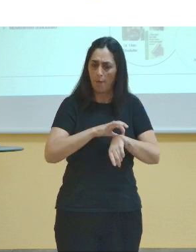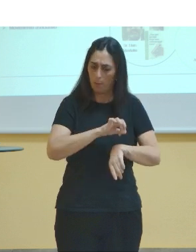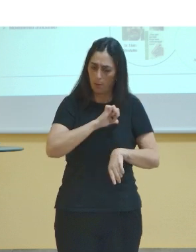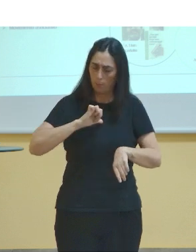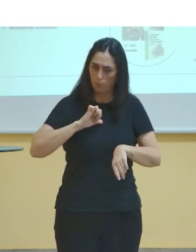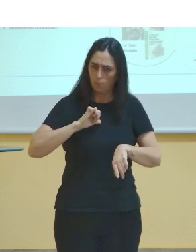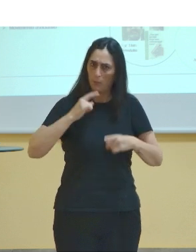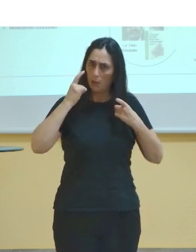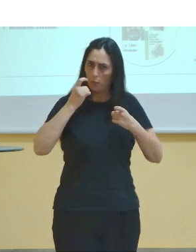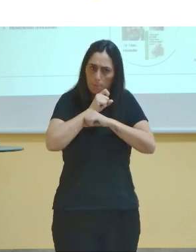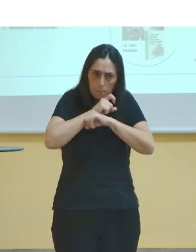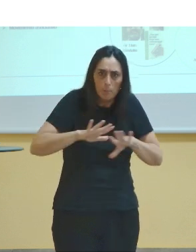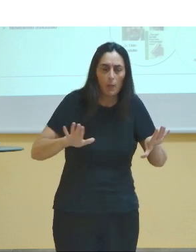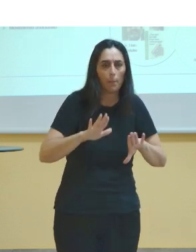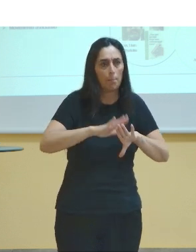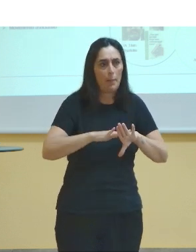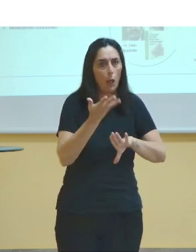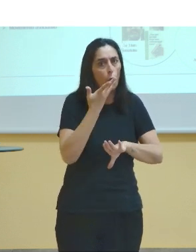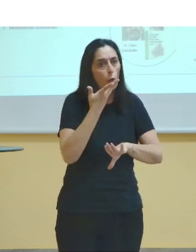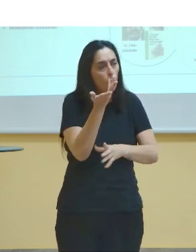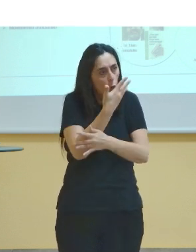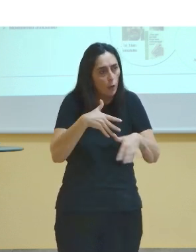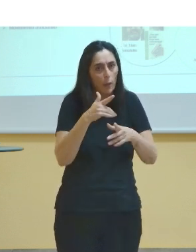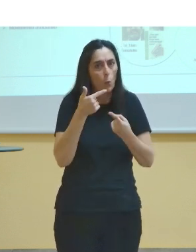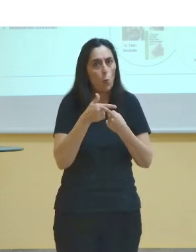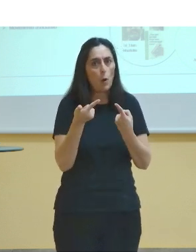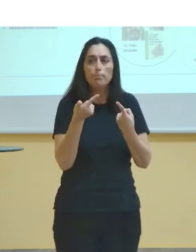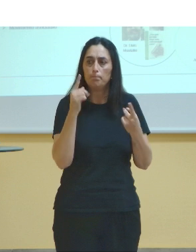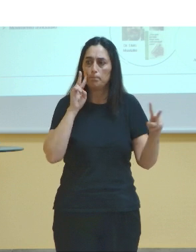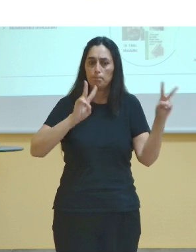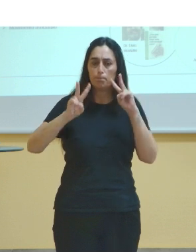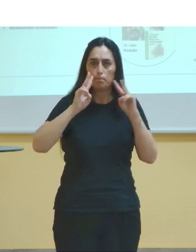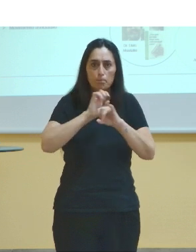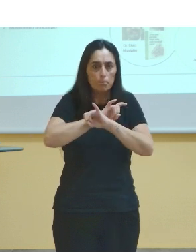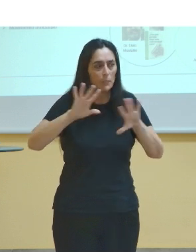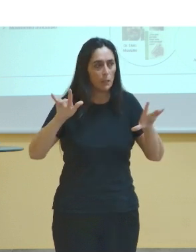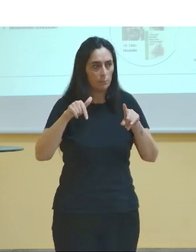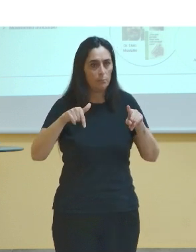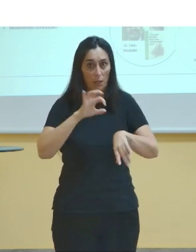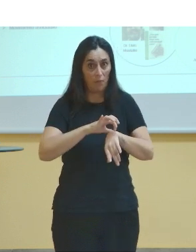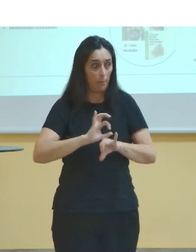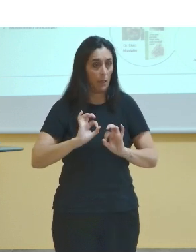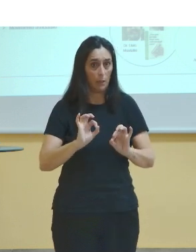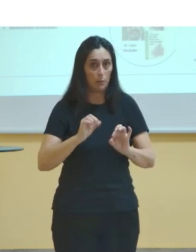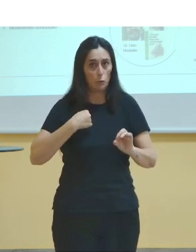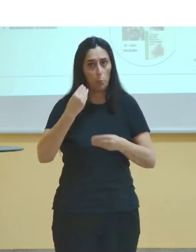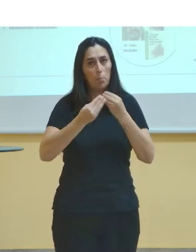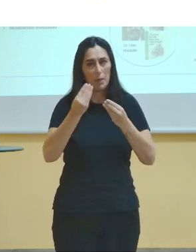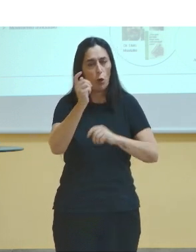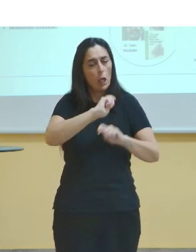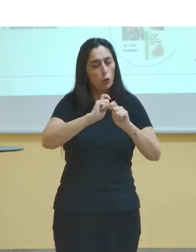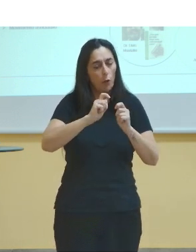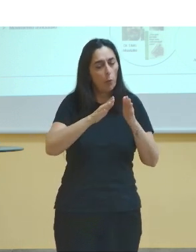patología y dar a conocer lo que hablábamos antes, la visibilización de las propias patologías, ¿no? Yo creo que el movimiento asociativo es un gran